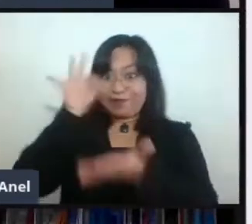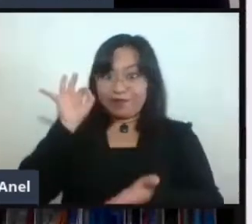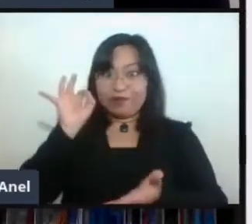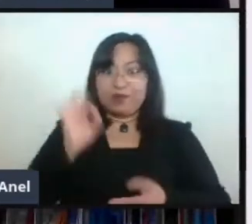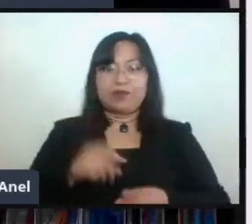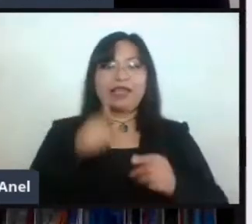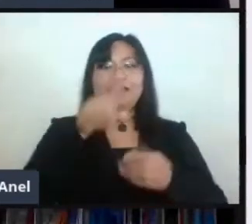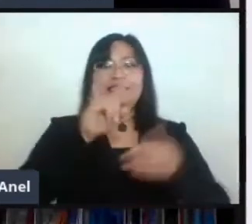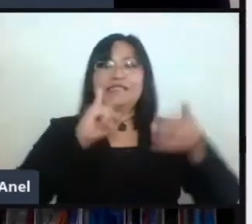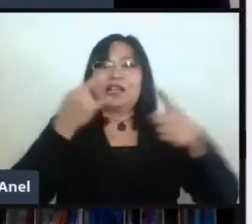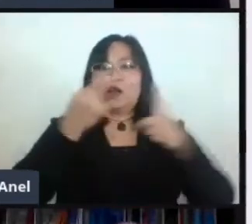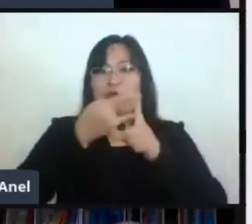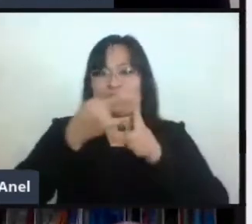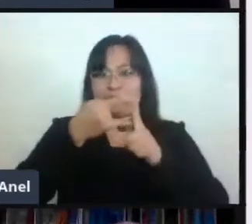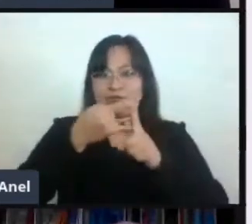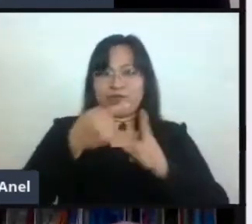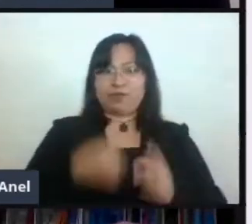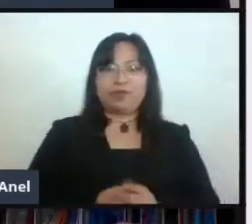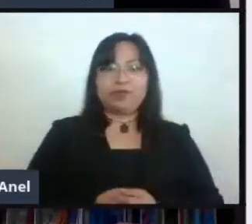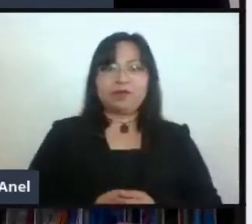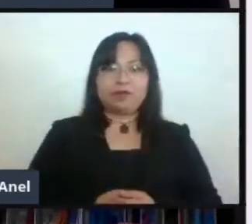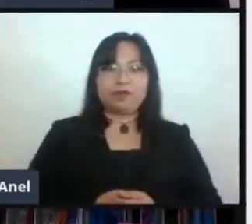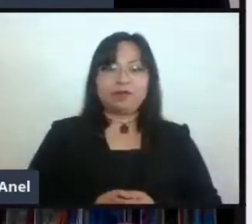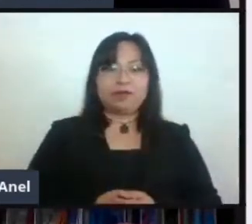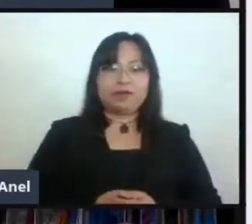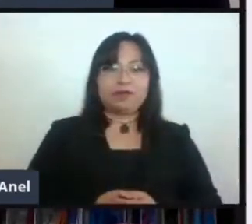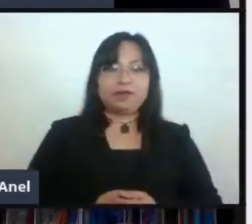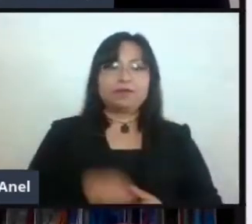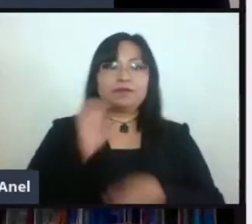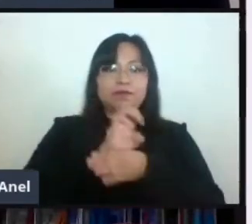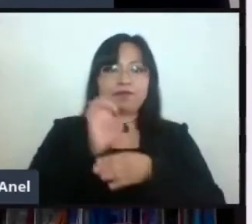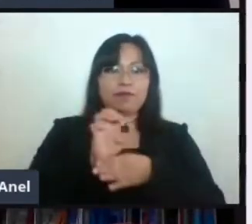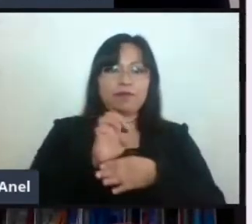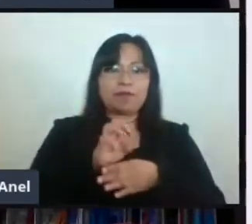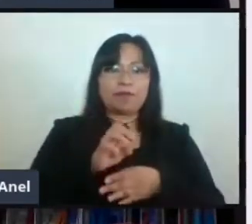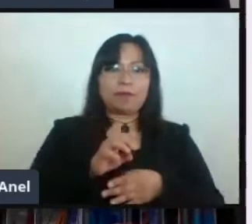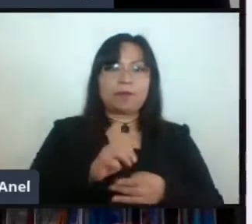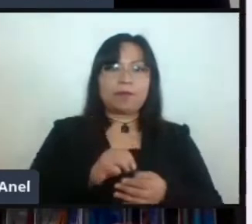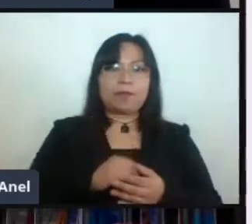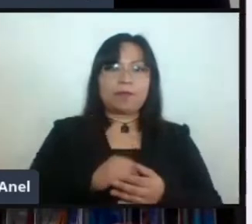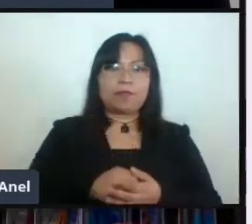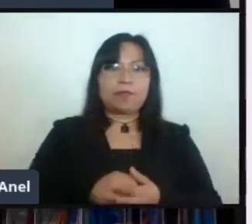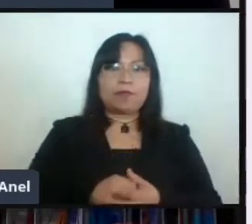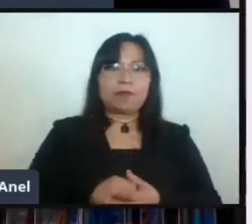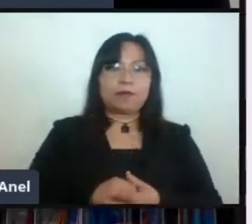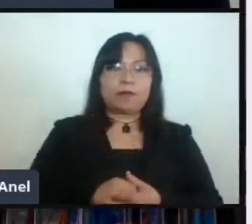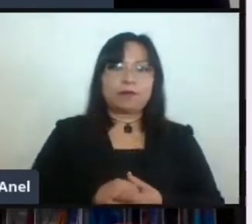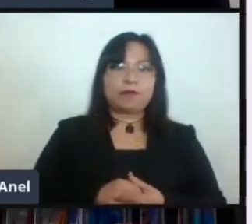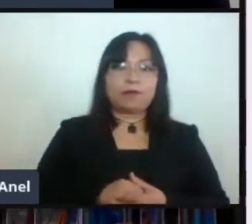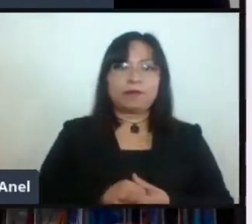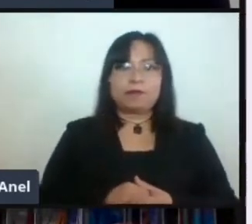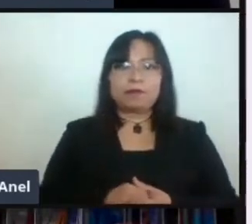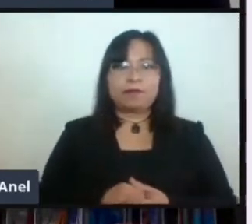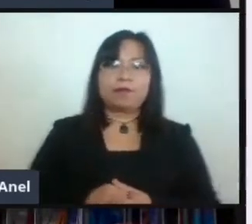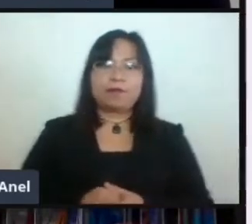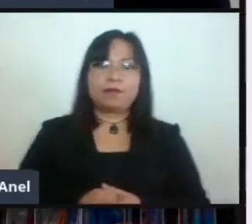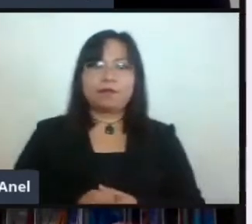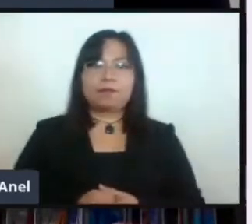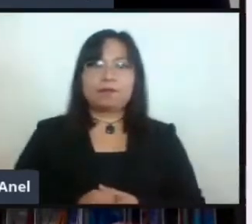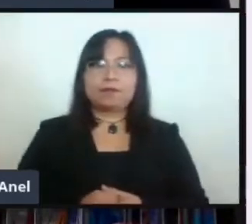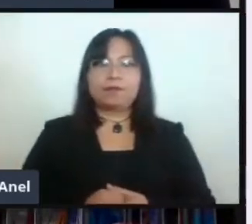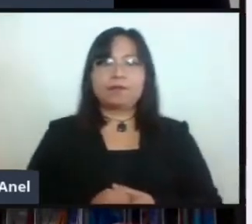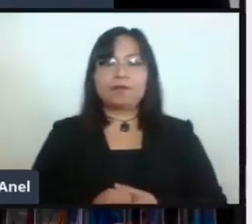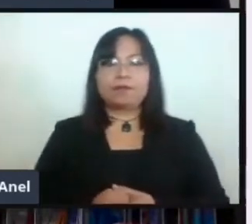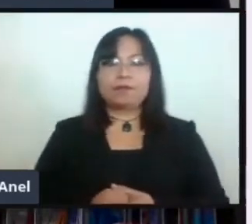cuadradas. Voy a agregar aquí las opciones de respuesta. No, espérenme tantito porque no seleccioné. Casillas de